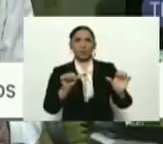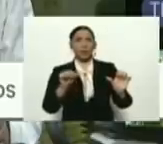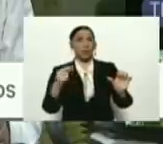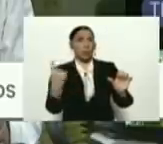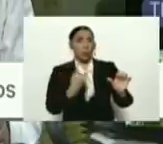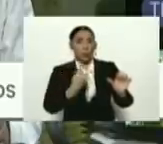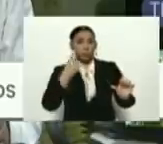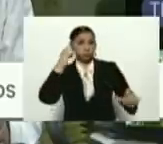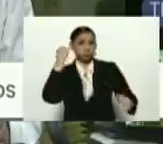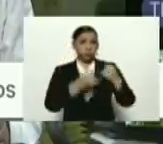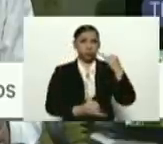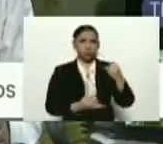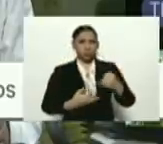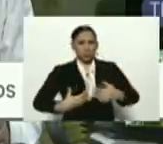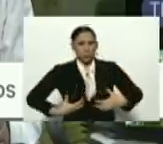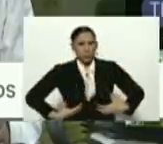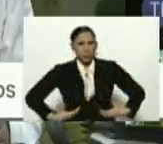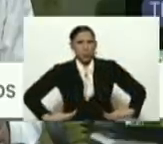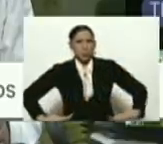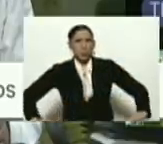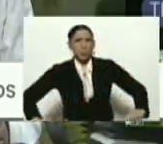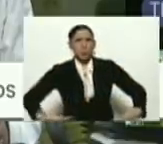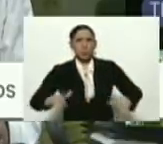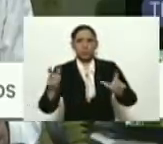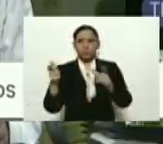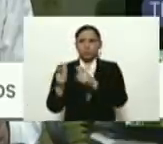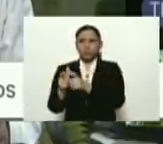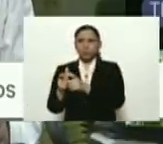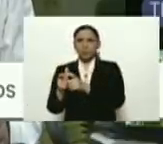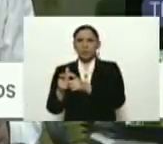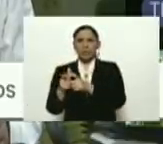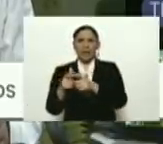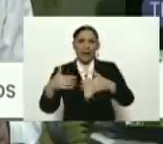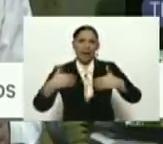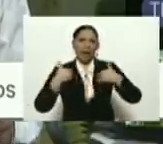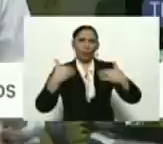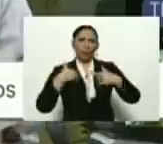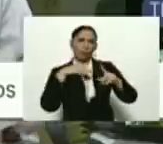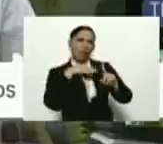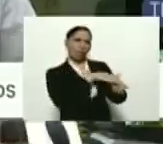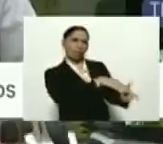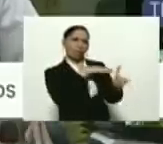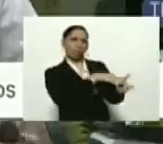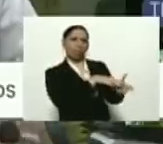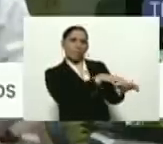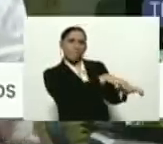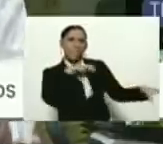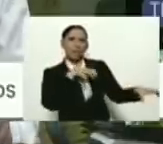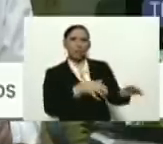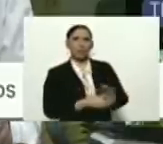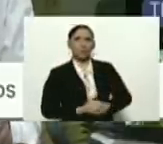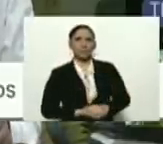fin es enriquecer minorías a costa del sufrimiento de las mayorías.